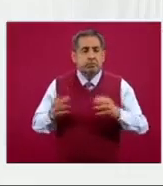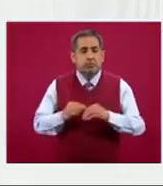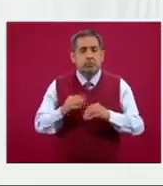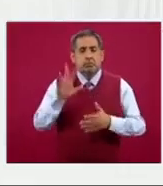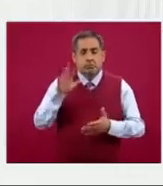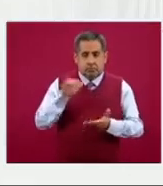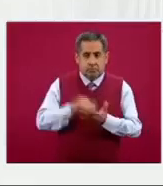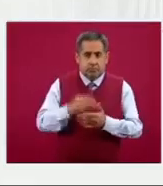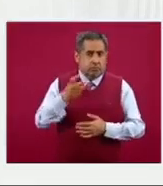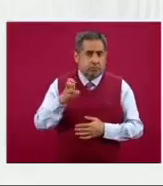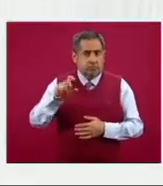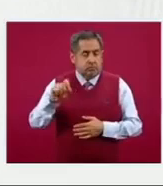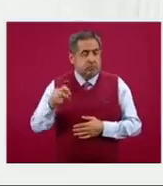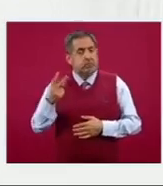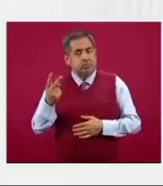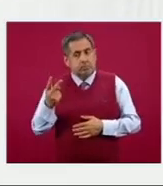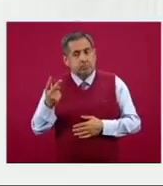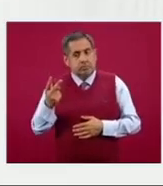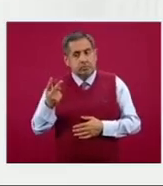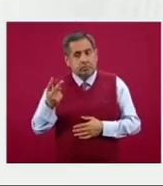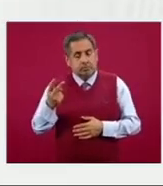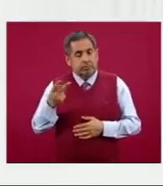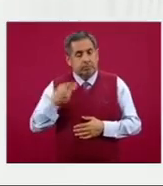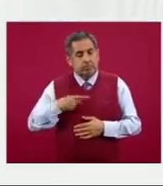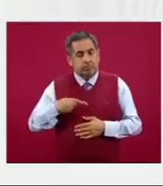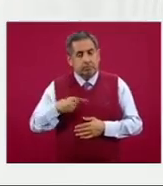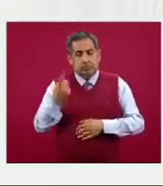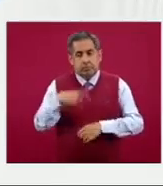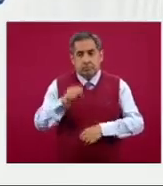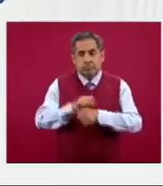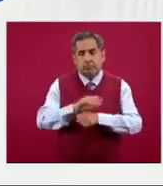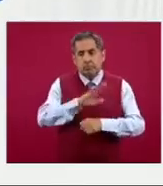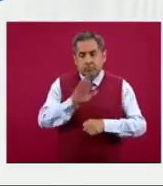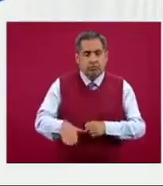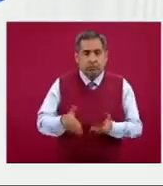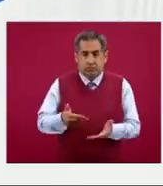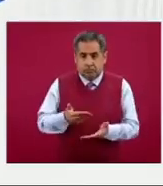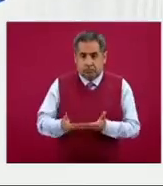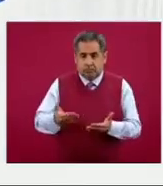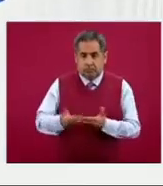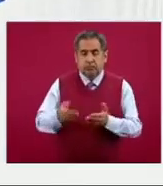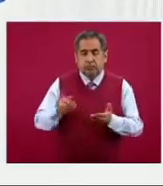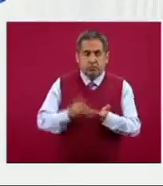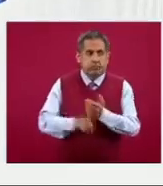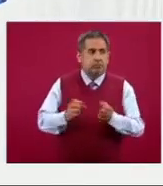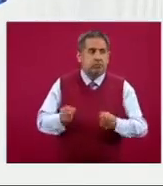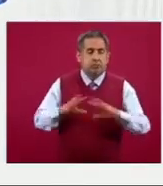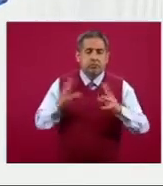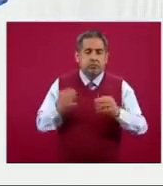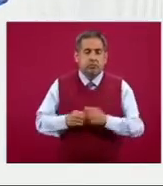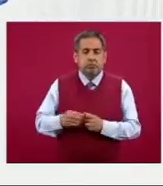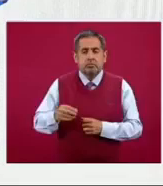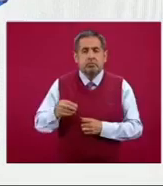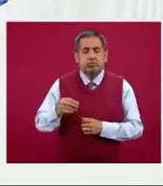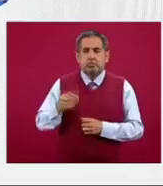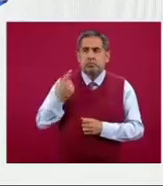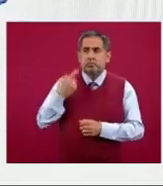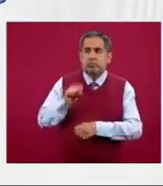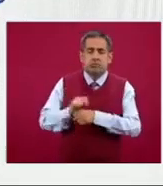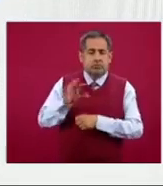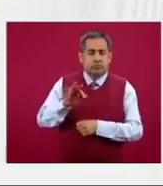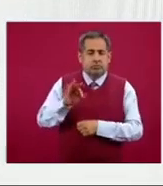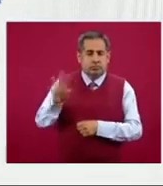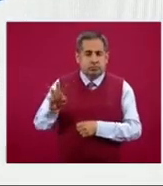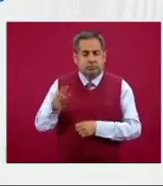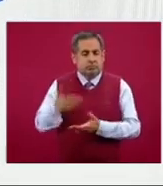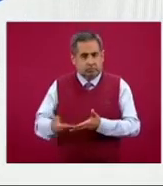tener 5,322 defunciones por semana y cerramos en la semana